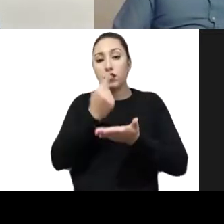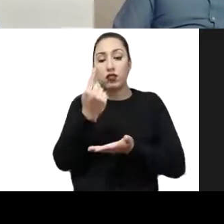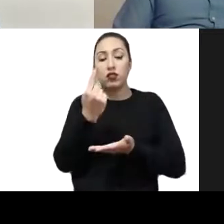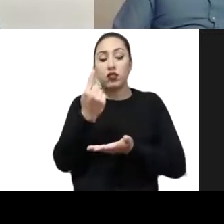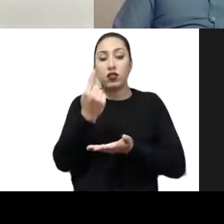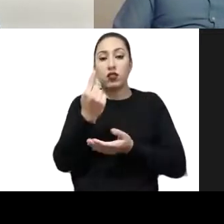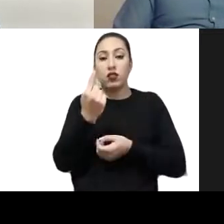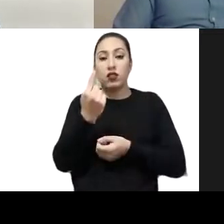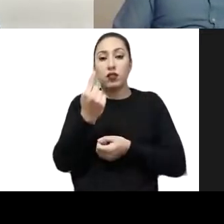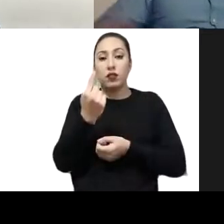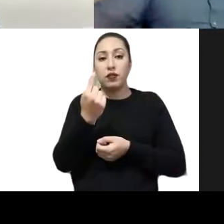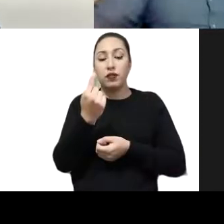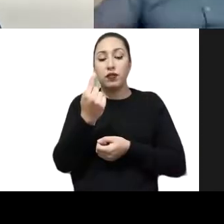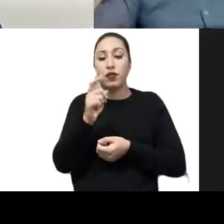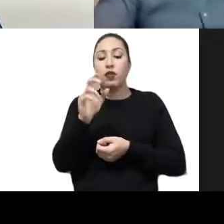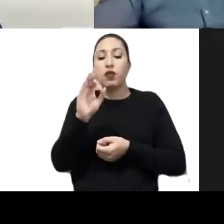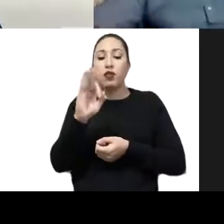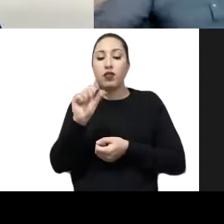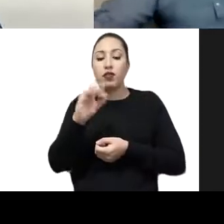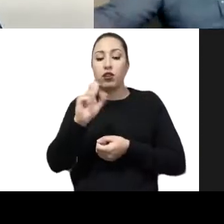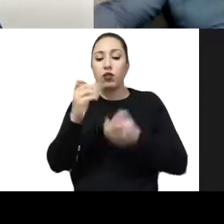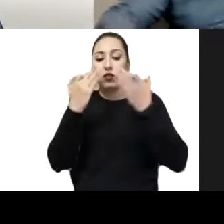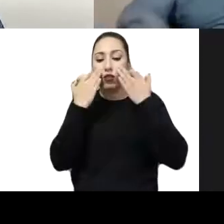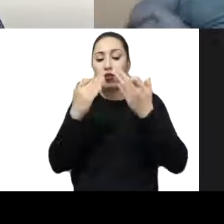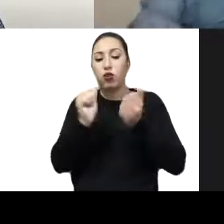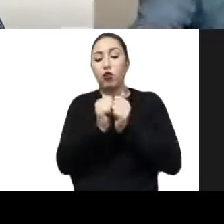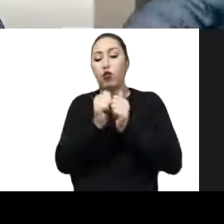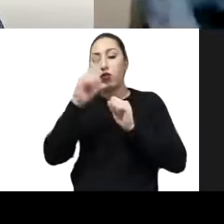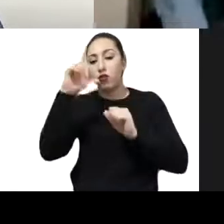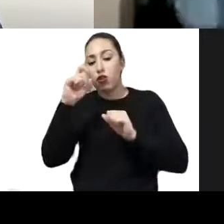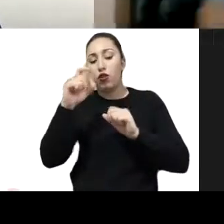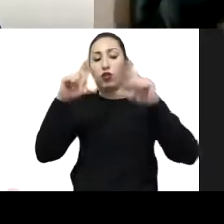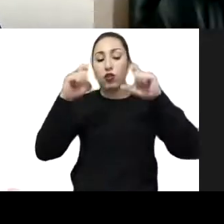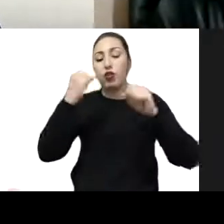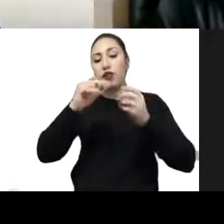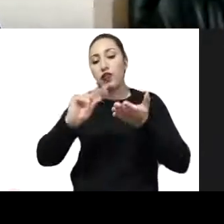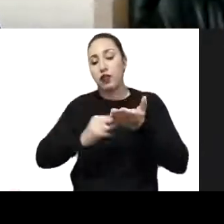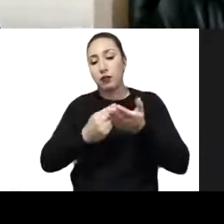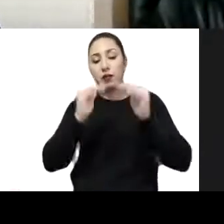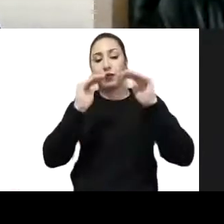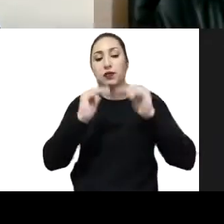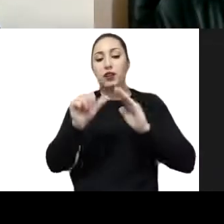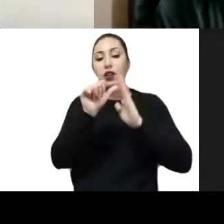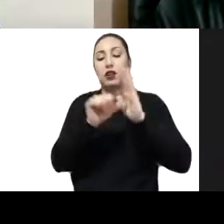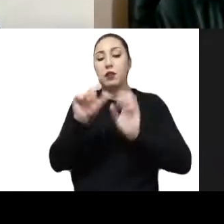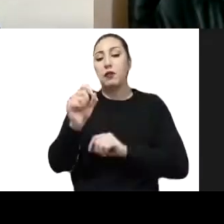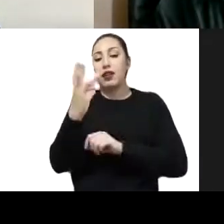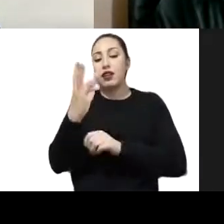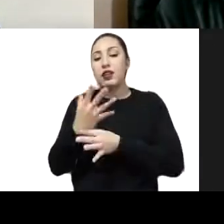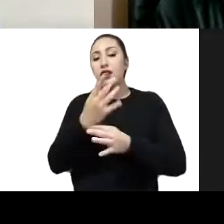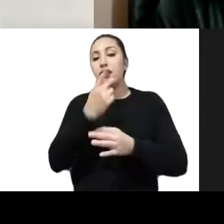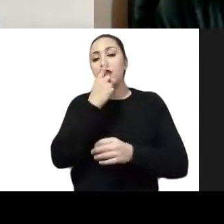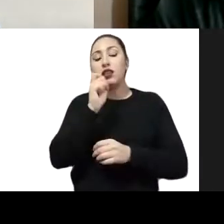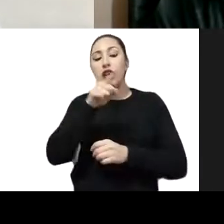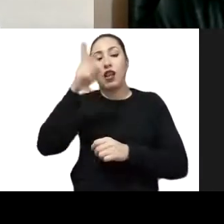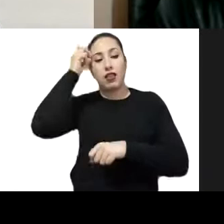por una sola ocasión, de manera física, con fotografía y firma. El artículo 23 son facultades y obligaciones de la Dirección